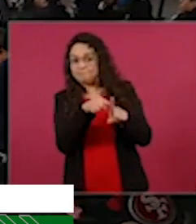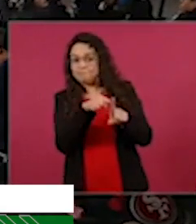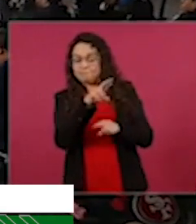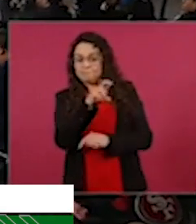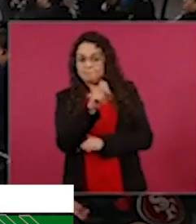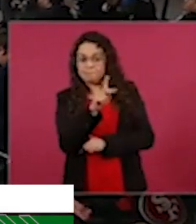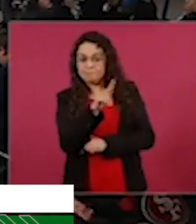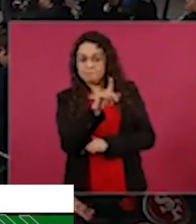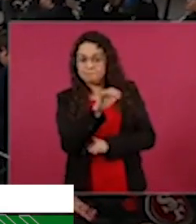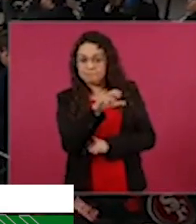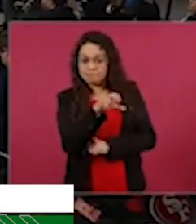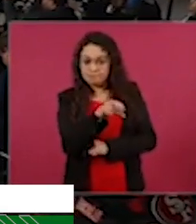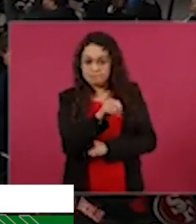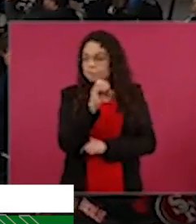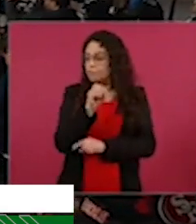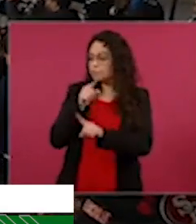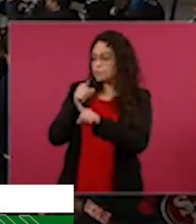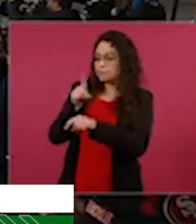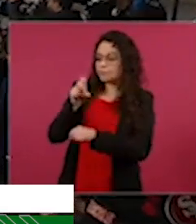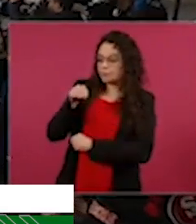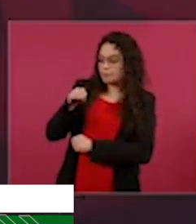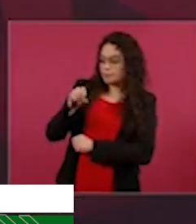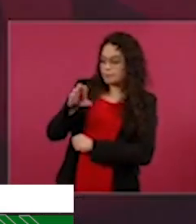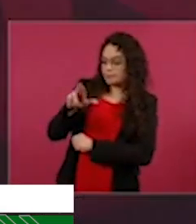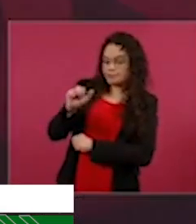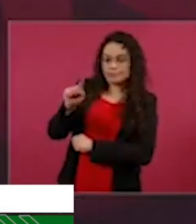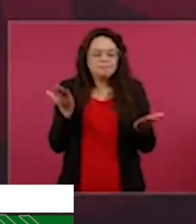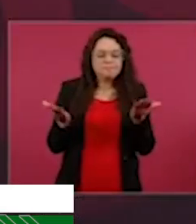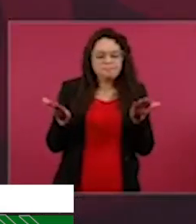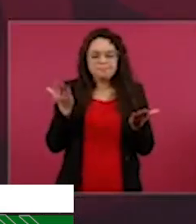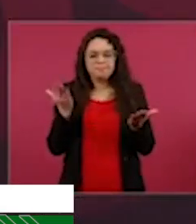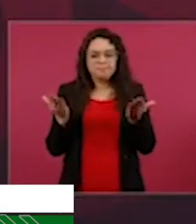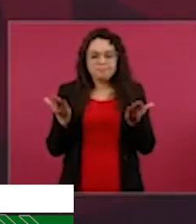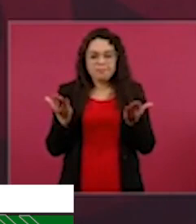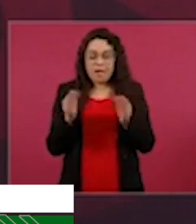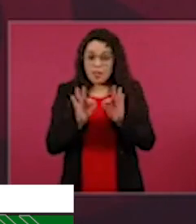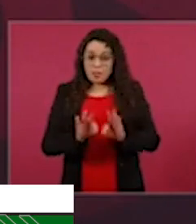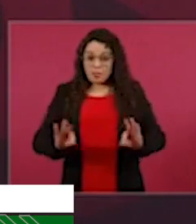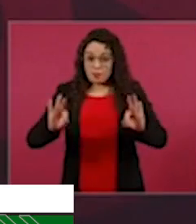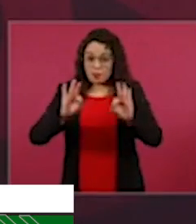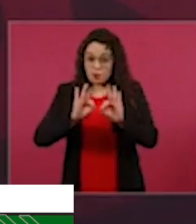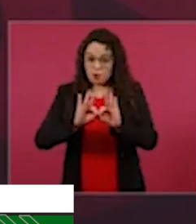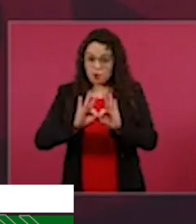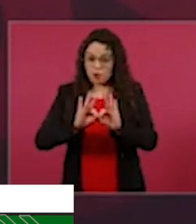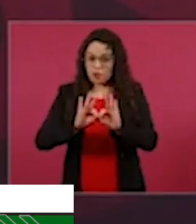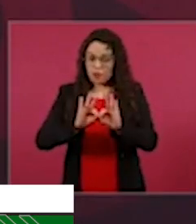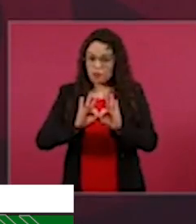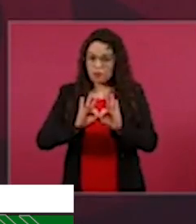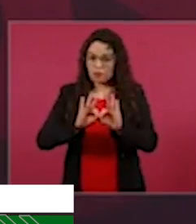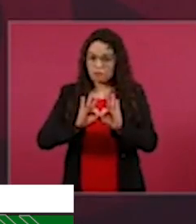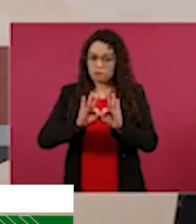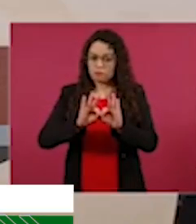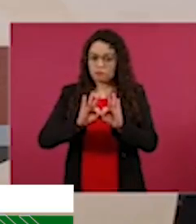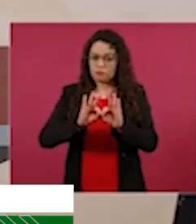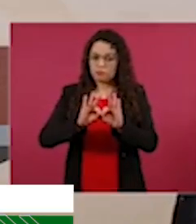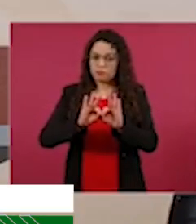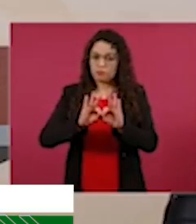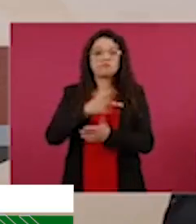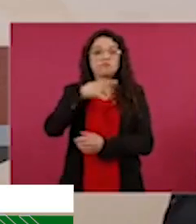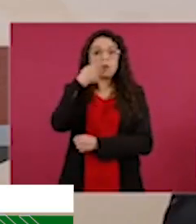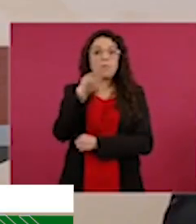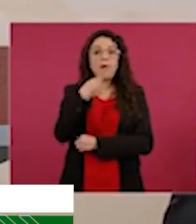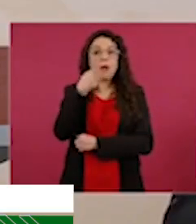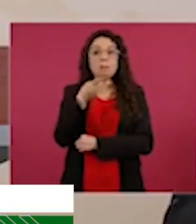otras nacionalidades. Y no solo de palabra, porque ha habido ocasiones en que se comprometen a que van a